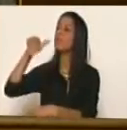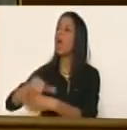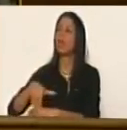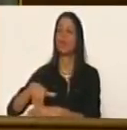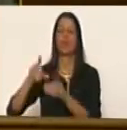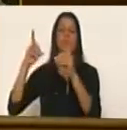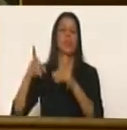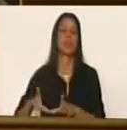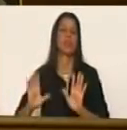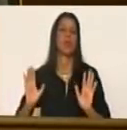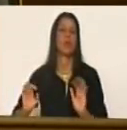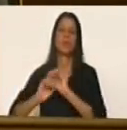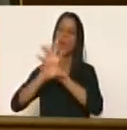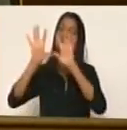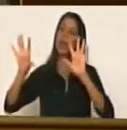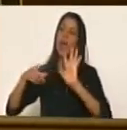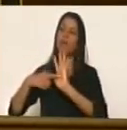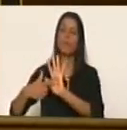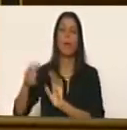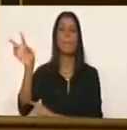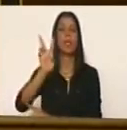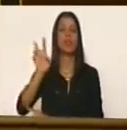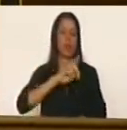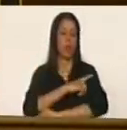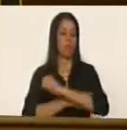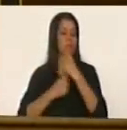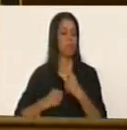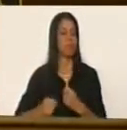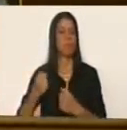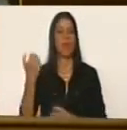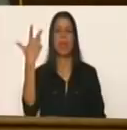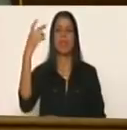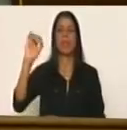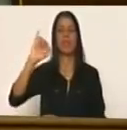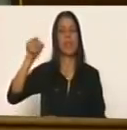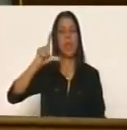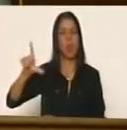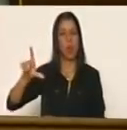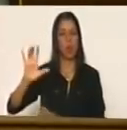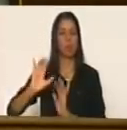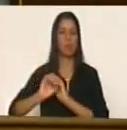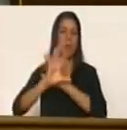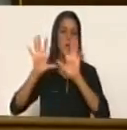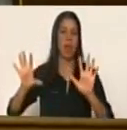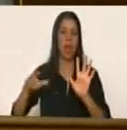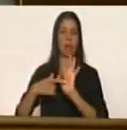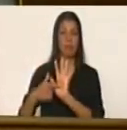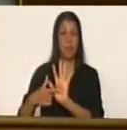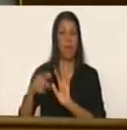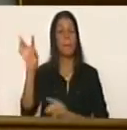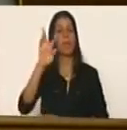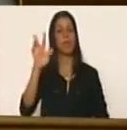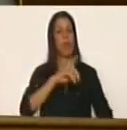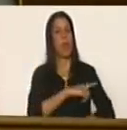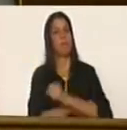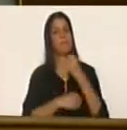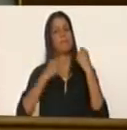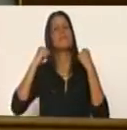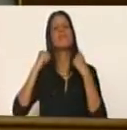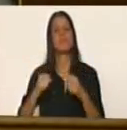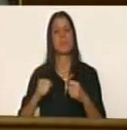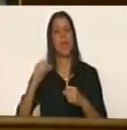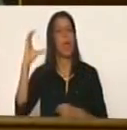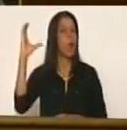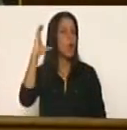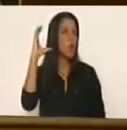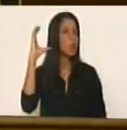un mensaje claro de la Venezuela heroica el 30 de julio. Ahí hay un mensaje claro de la Venezuela valiente,